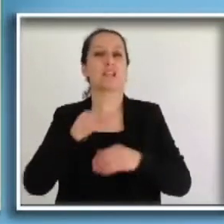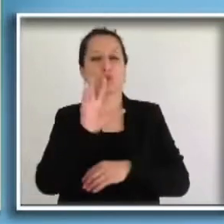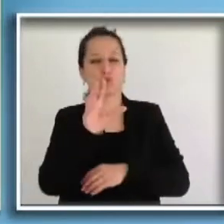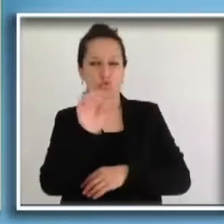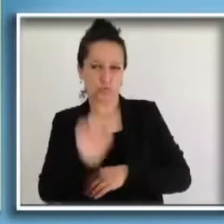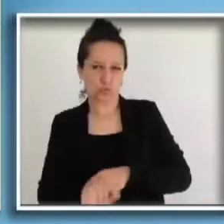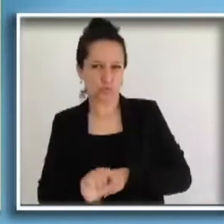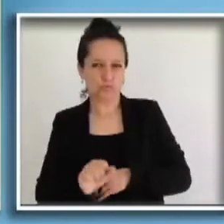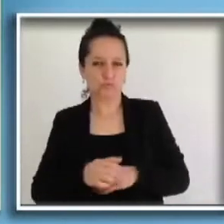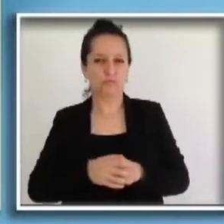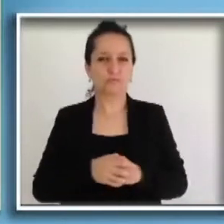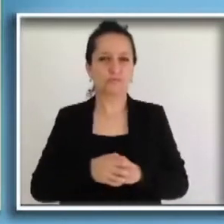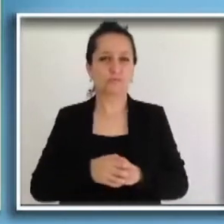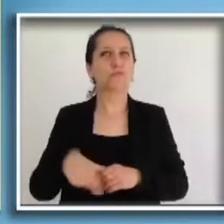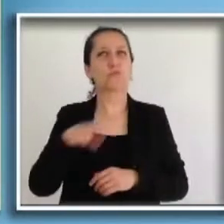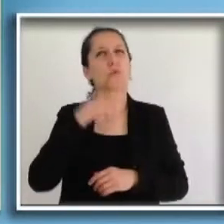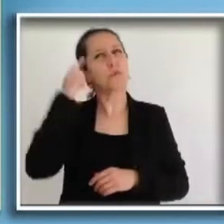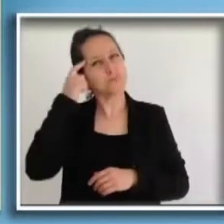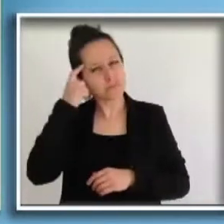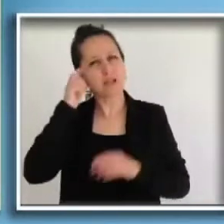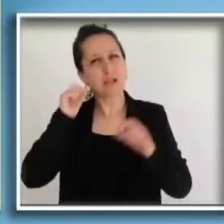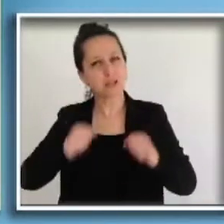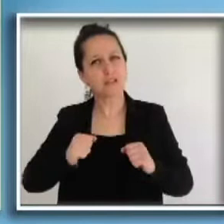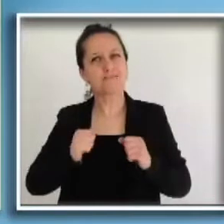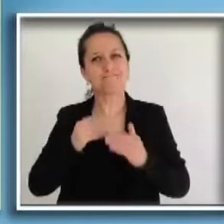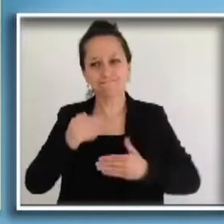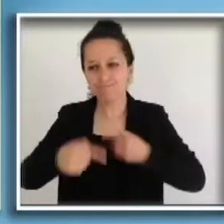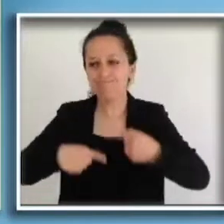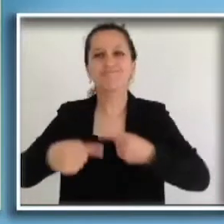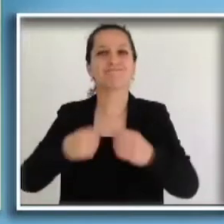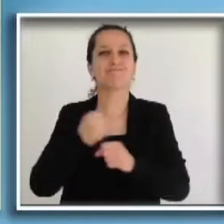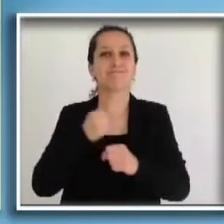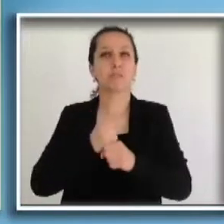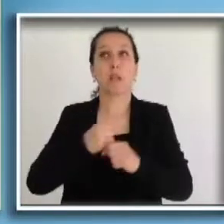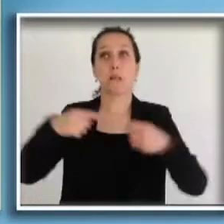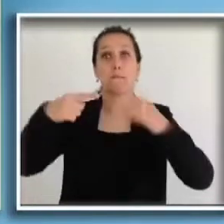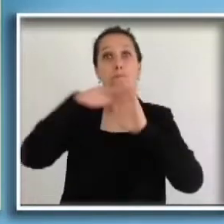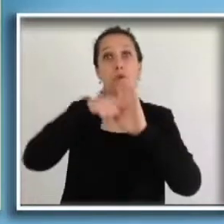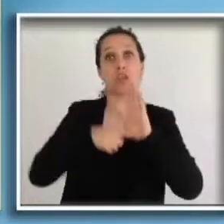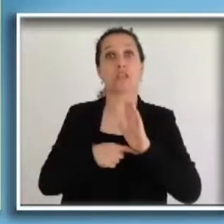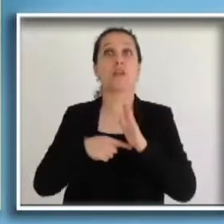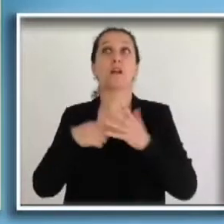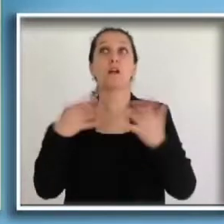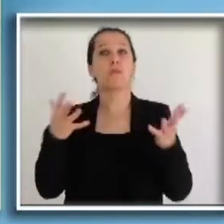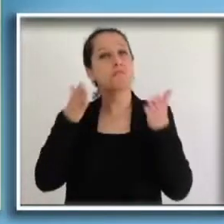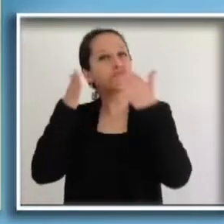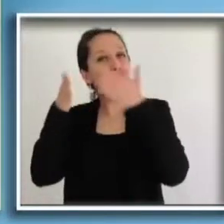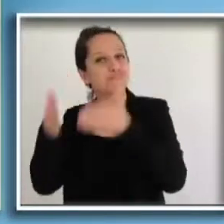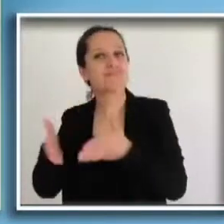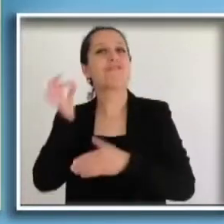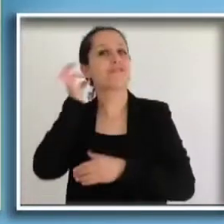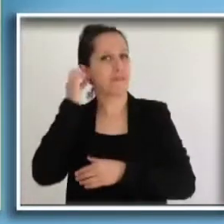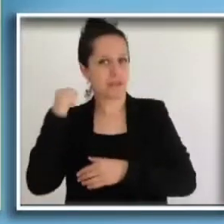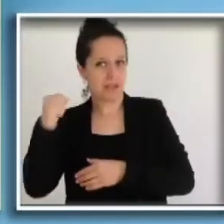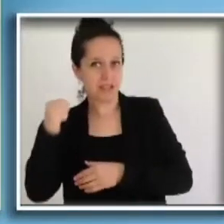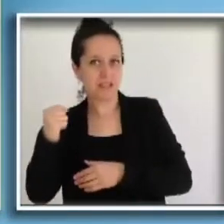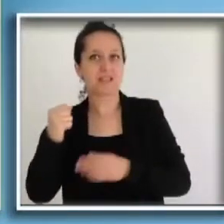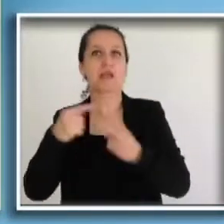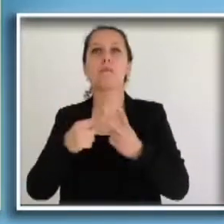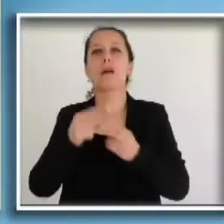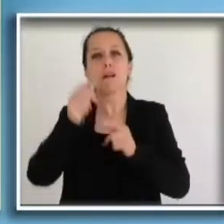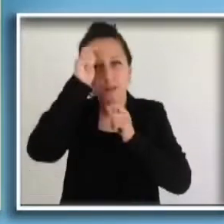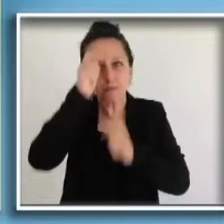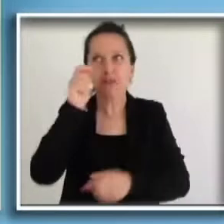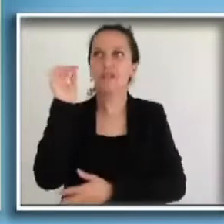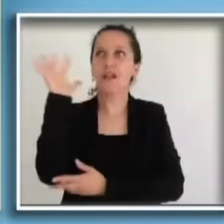avanzar regionalmente mediante la política exterior feminista y turquesa sello de nuestro actual gobierno la